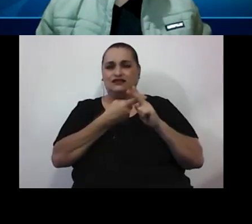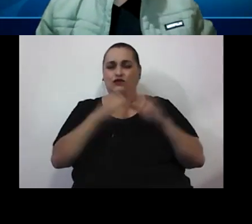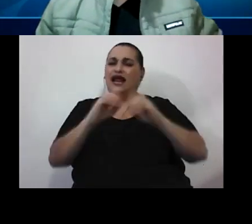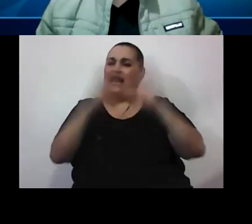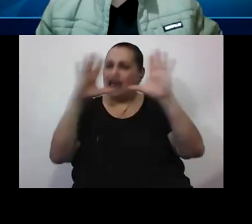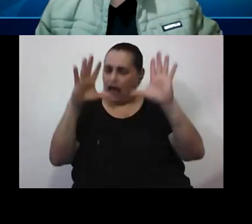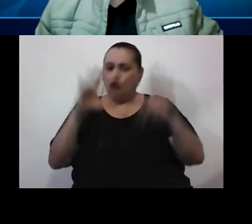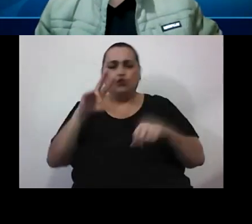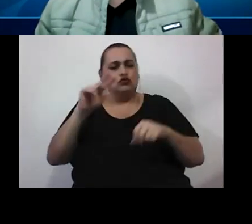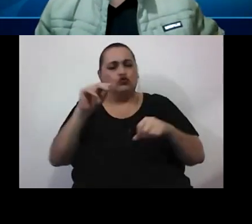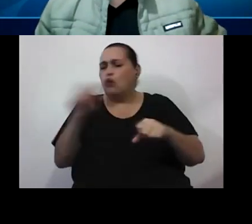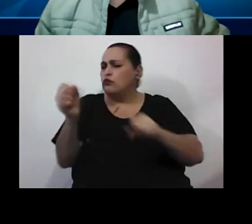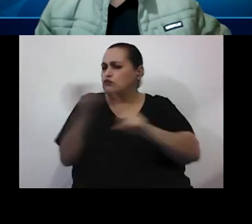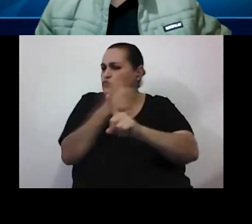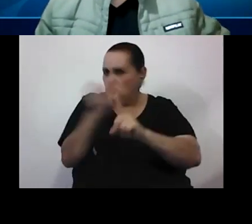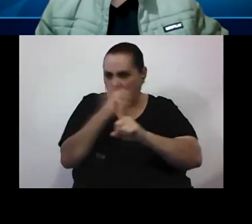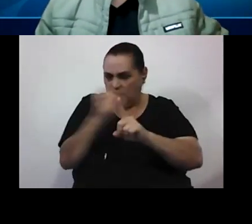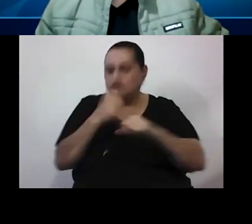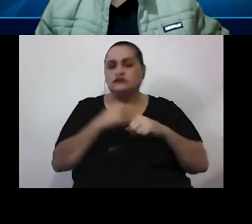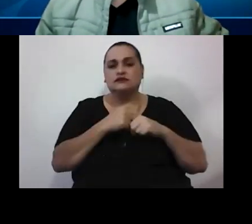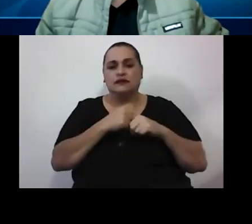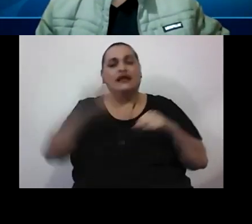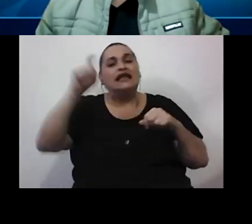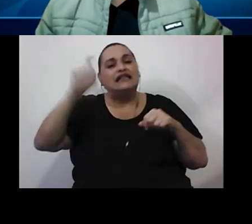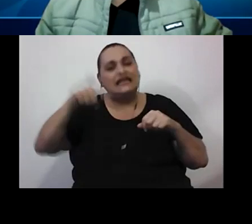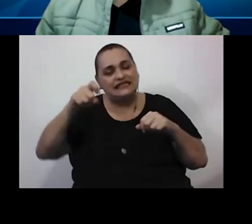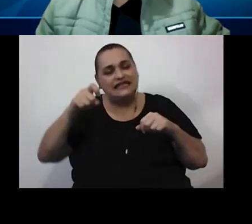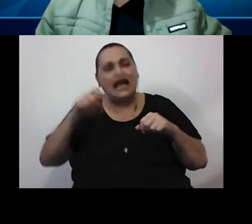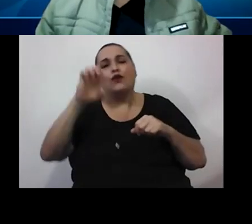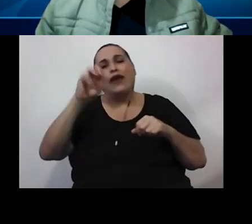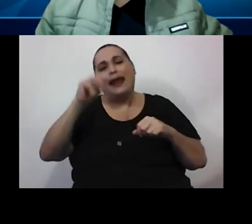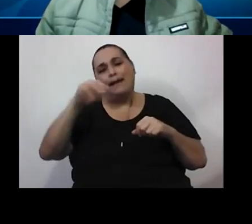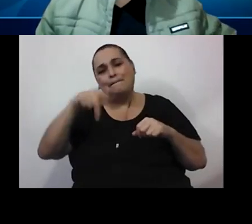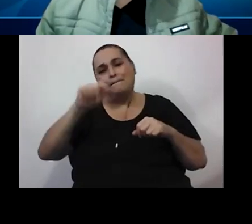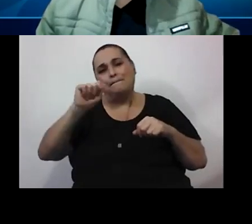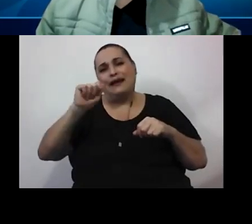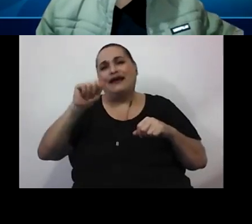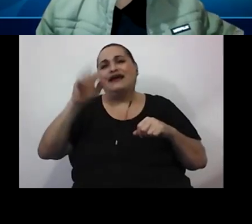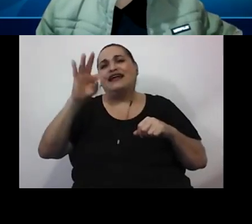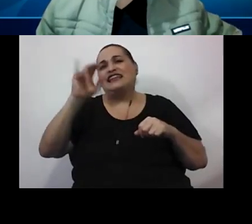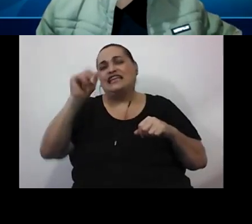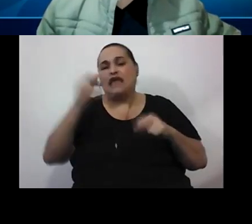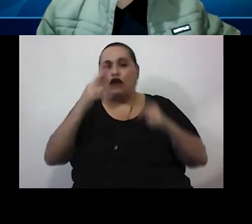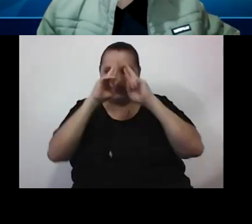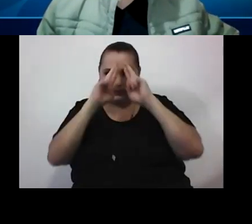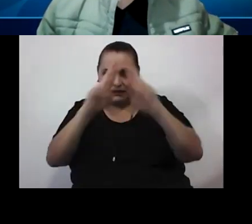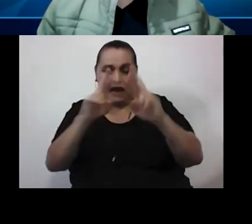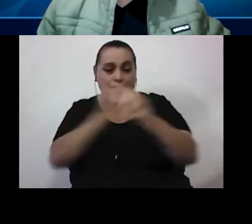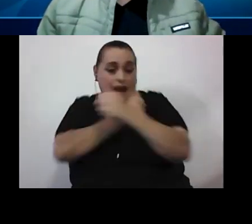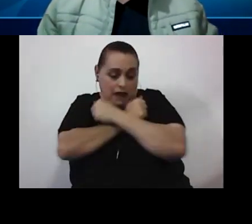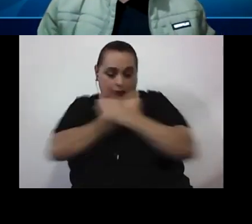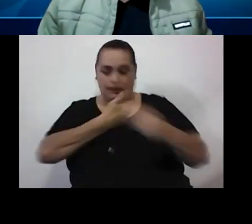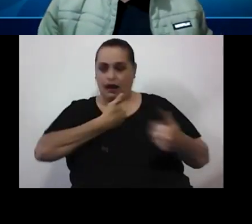violencia. Por supuesto que para eso es necesaria la empatía, respetarme, amarme a mí misma, a mí